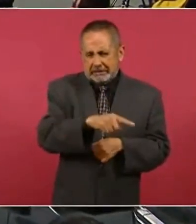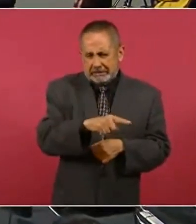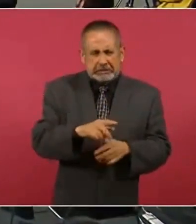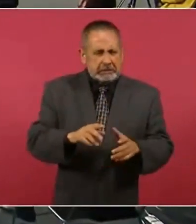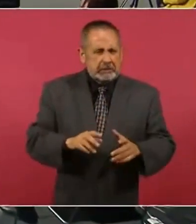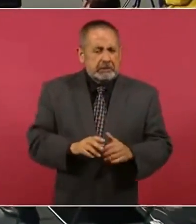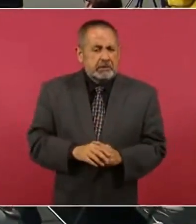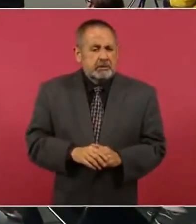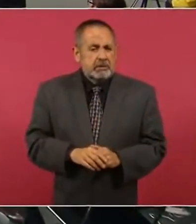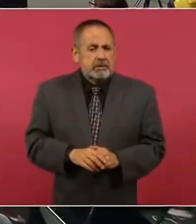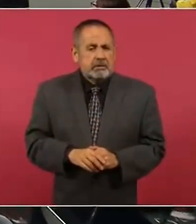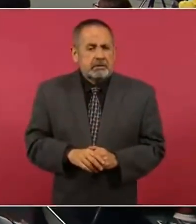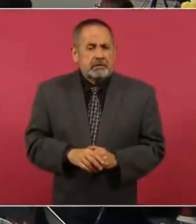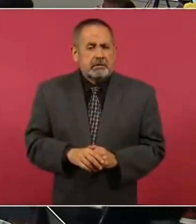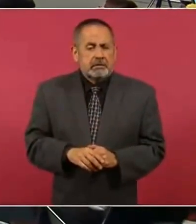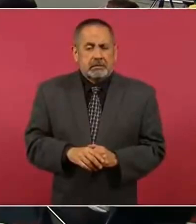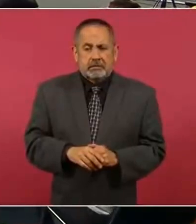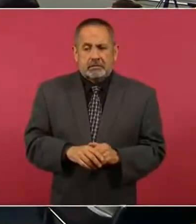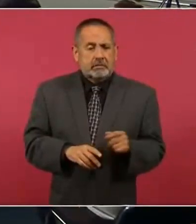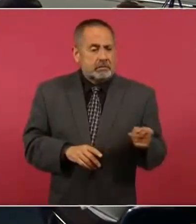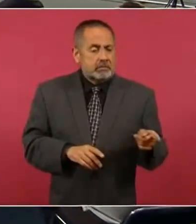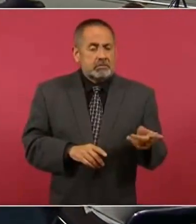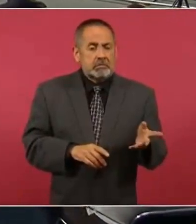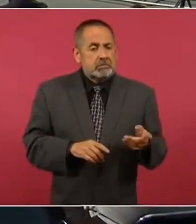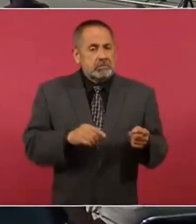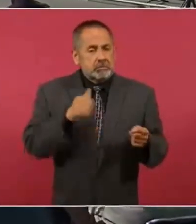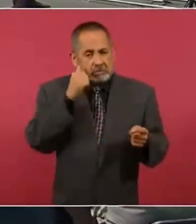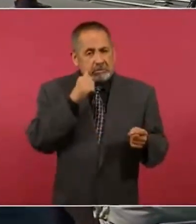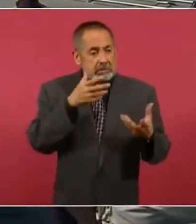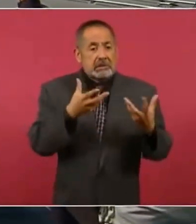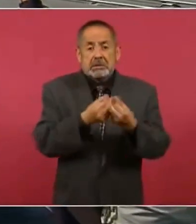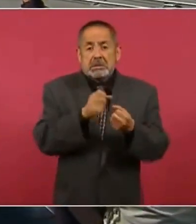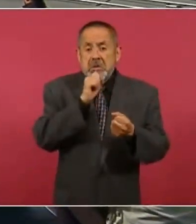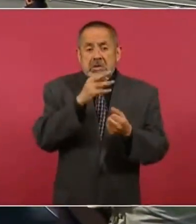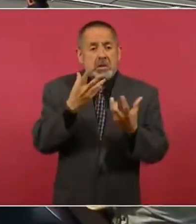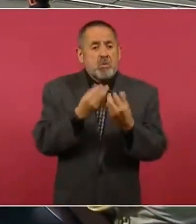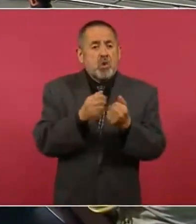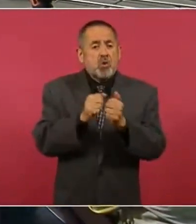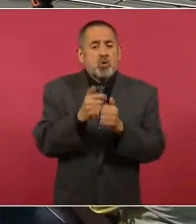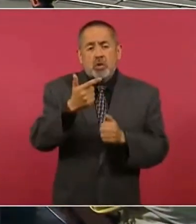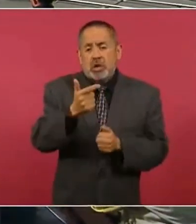Y pues está todo el tiempo en que está García Luna.